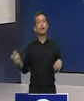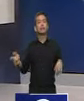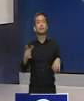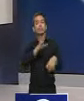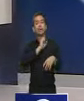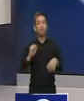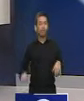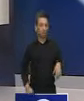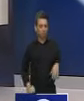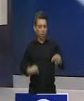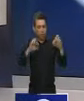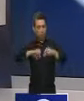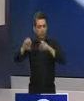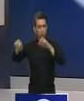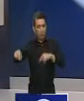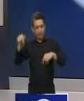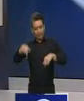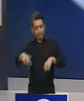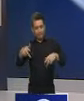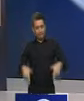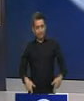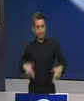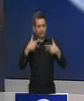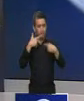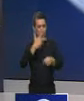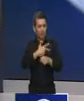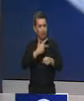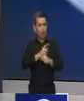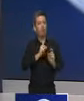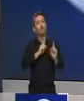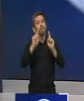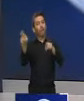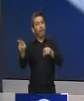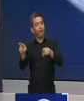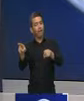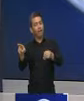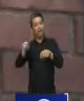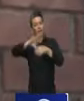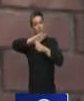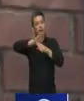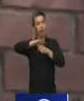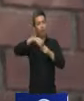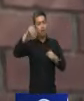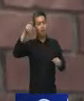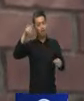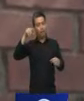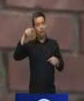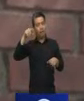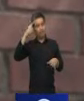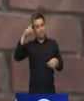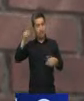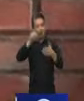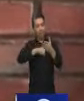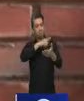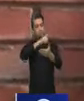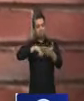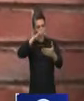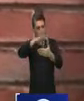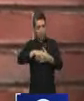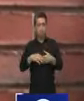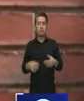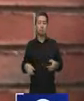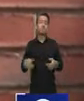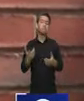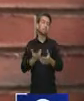a la embajada de la hermana nación centroamericana para emitir su voto la fiesta cívica inició a partir de las 8 de la